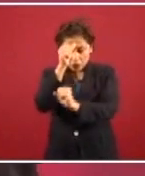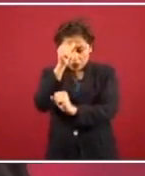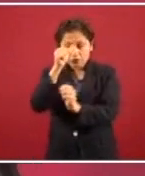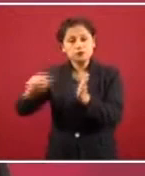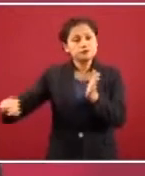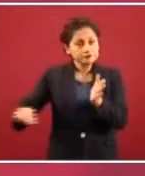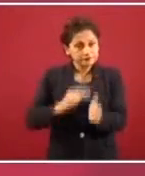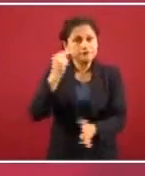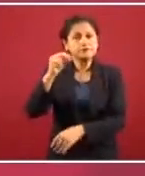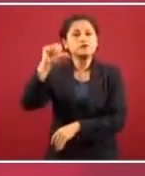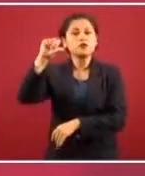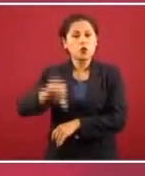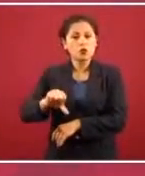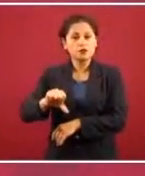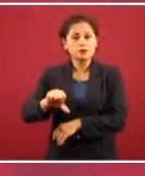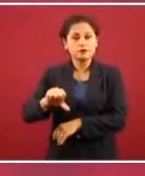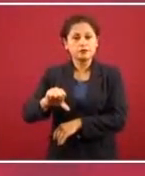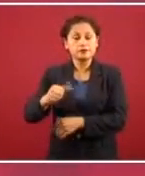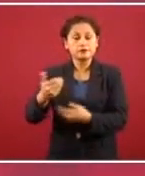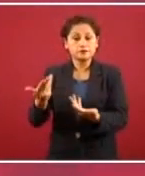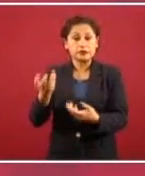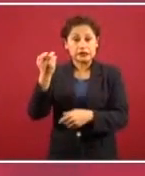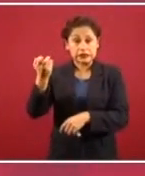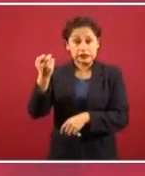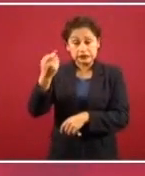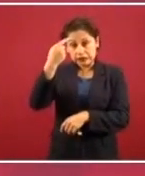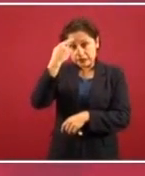Devolvemos los tiempos oficiales a